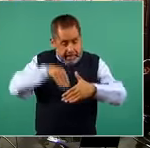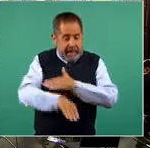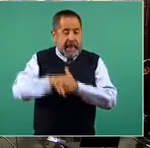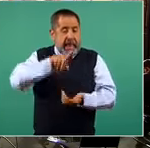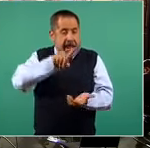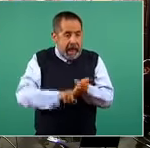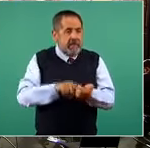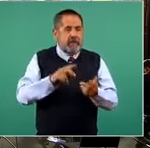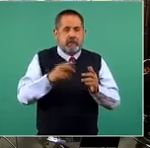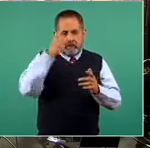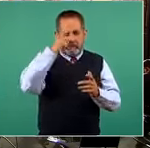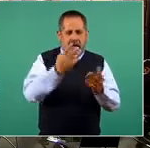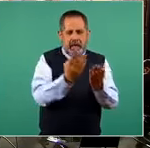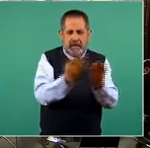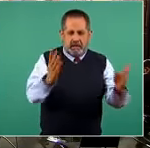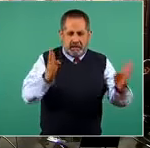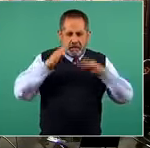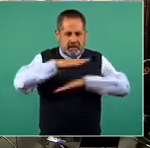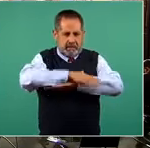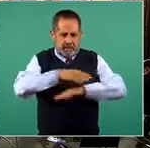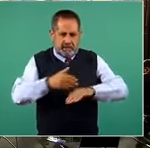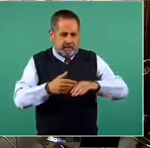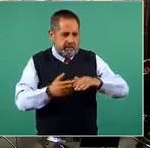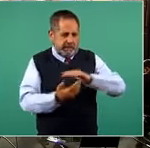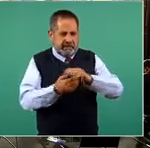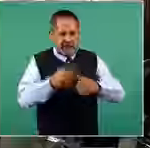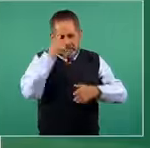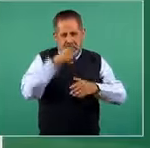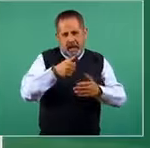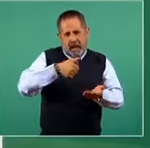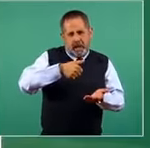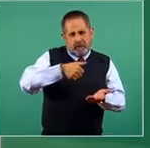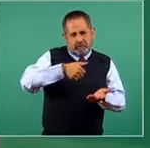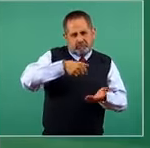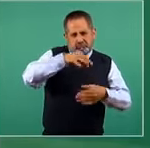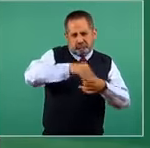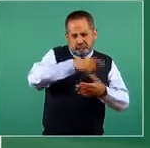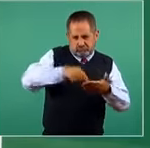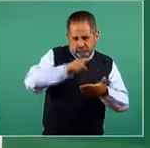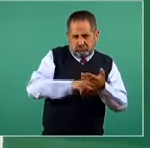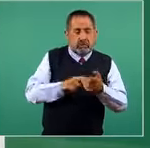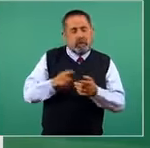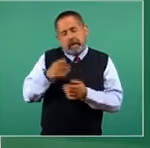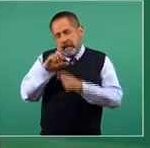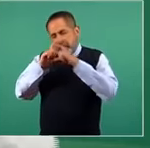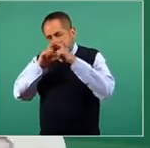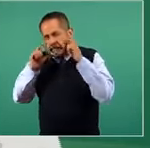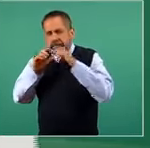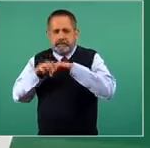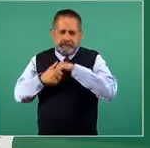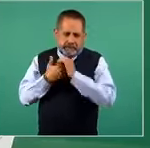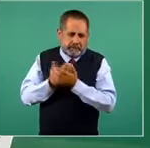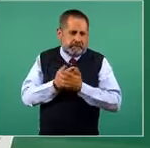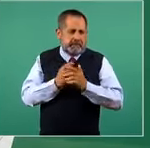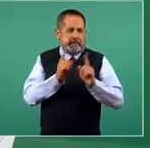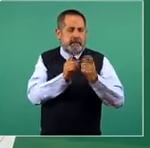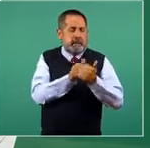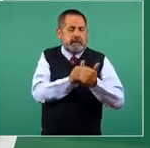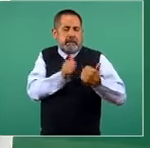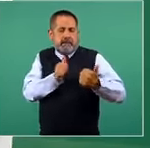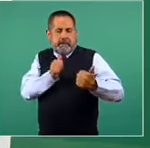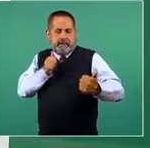la casilla, obviamente utilizar, como yo mismo lo comenté, cubrebocas, lavarse las manos, el alcohol gel, conservar la sana